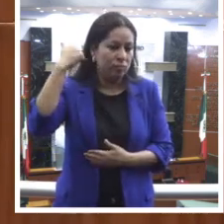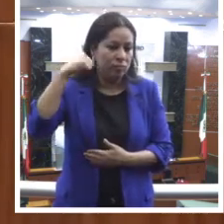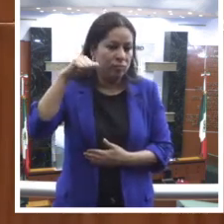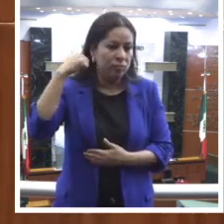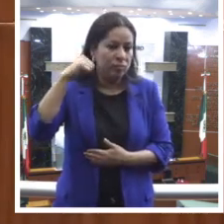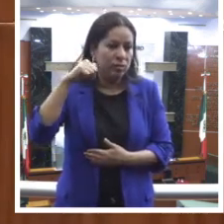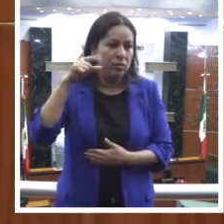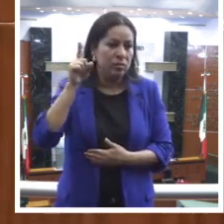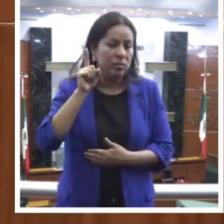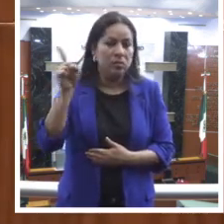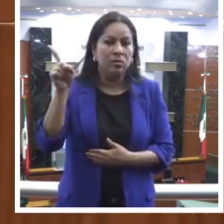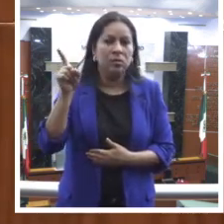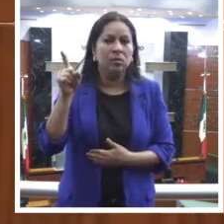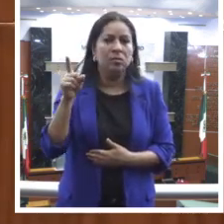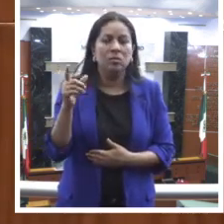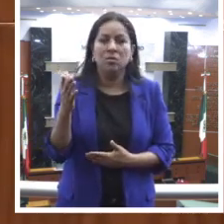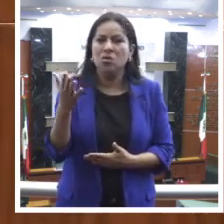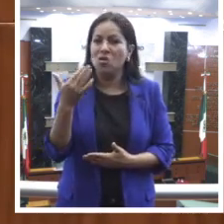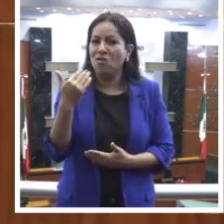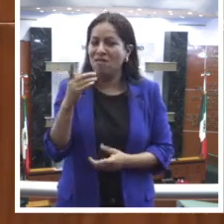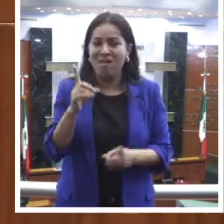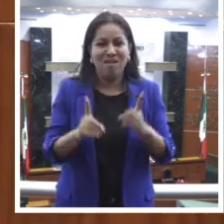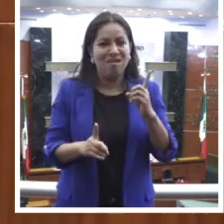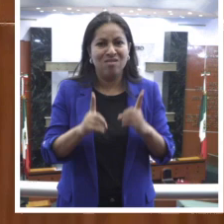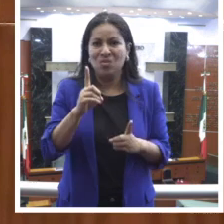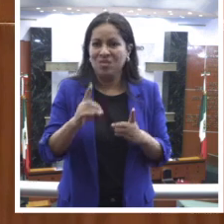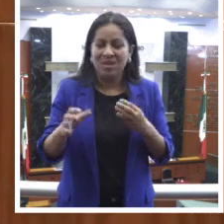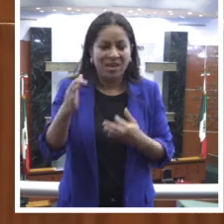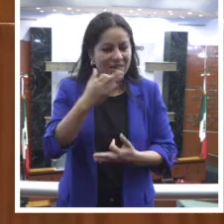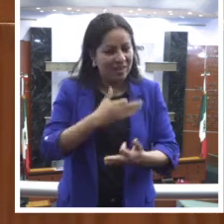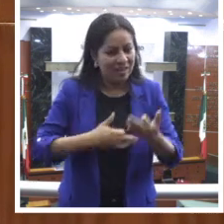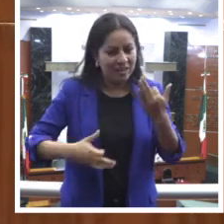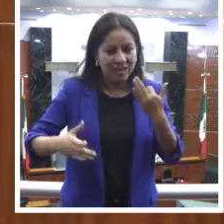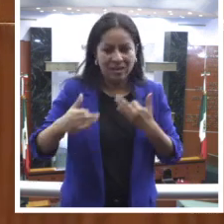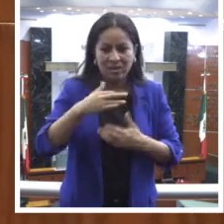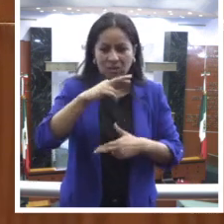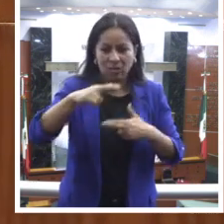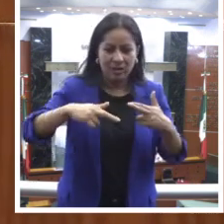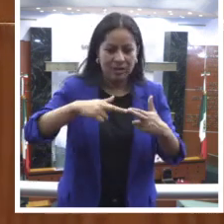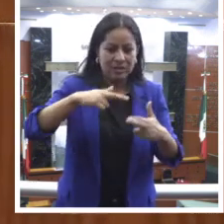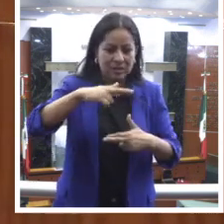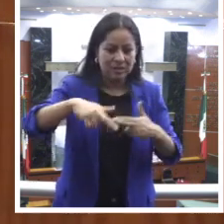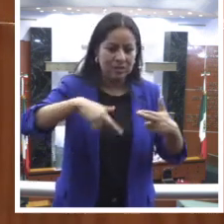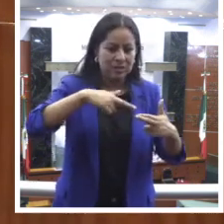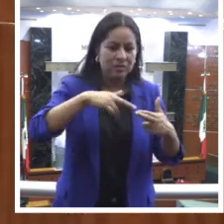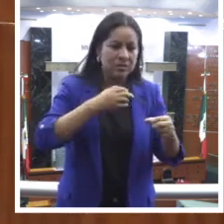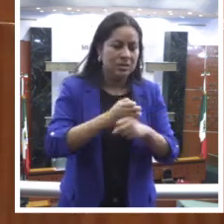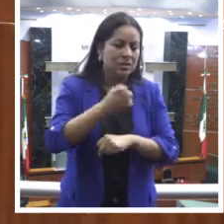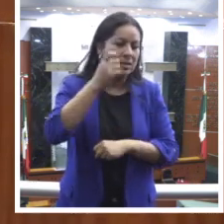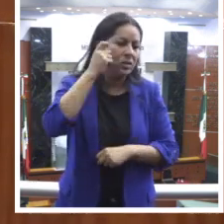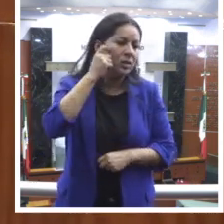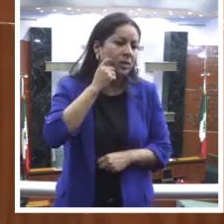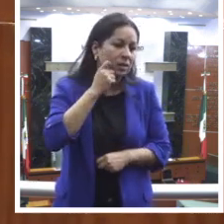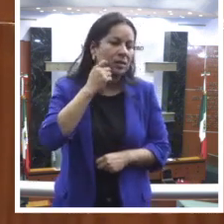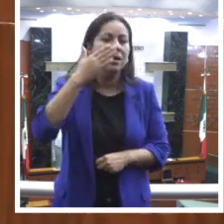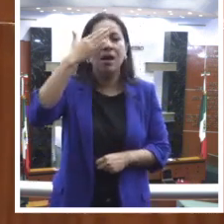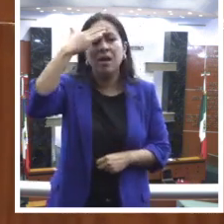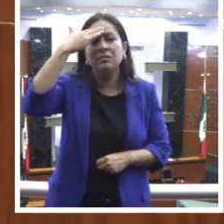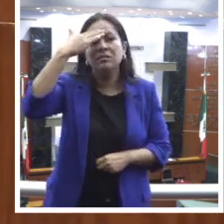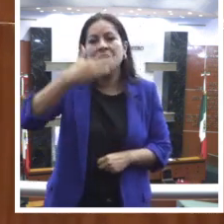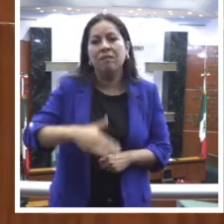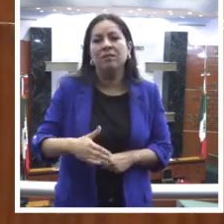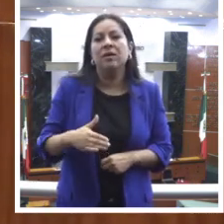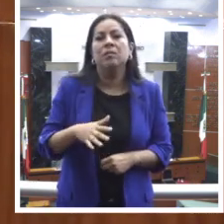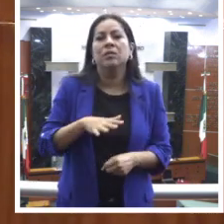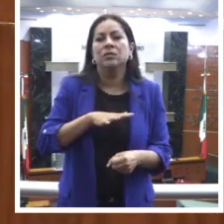y no tengo la menor duda que de todos los regiones de nuestro estado sabemos lo que